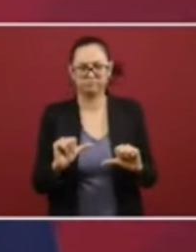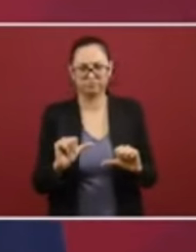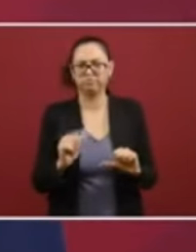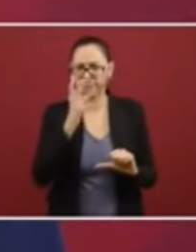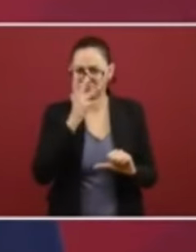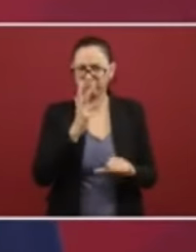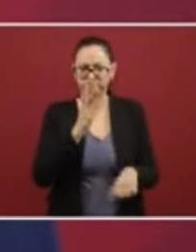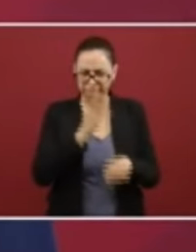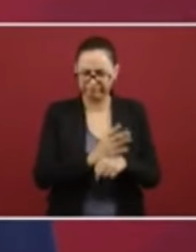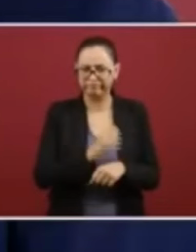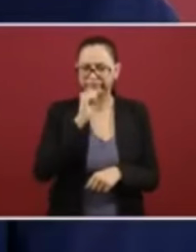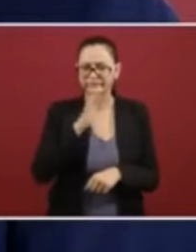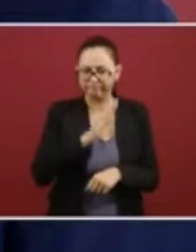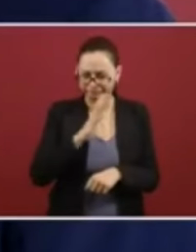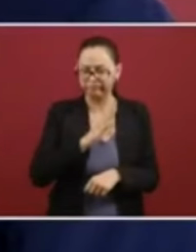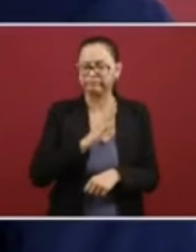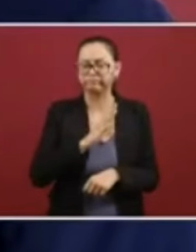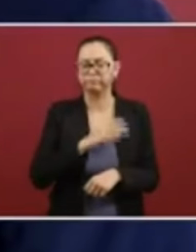en el país,